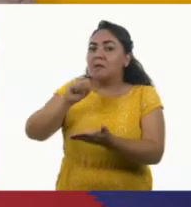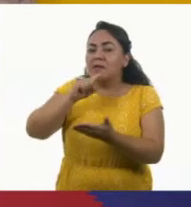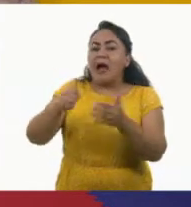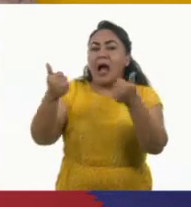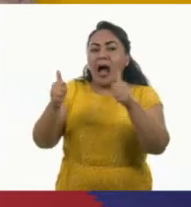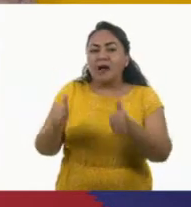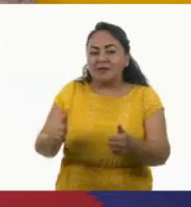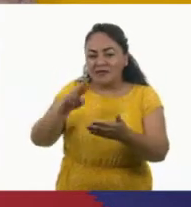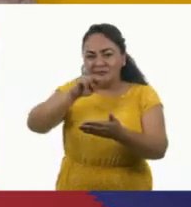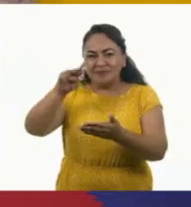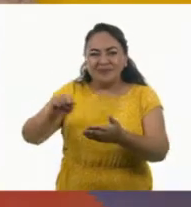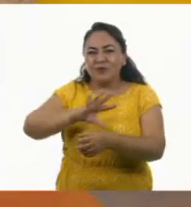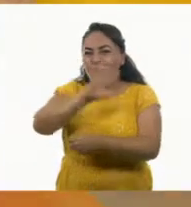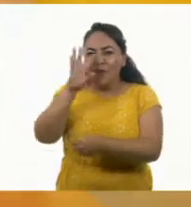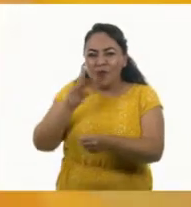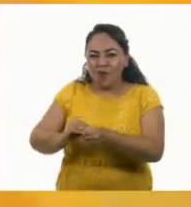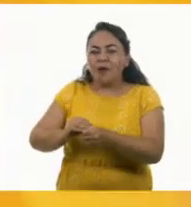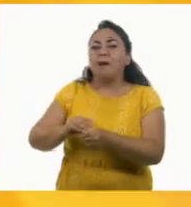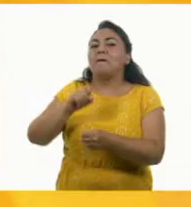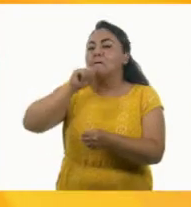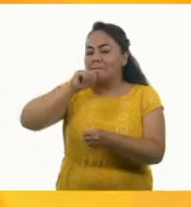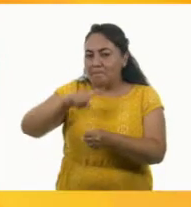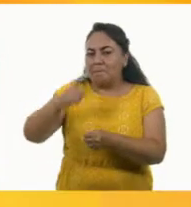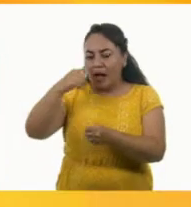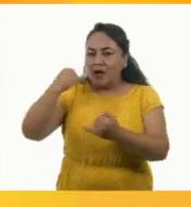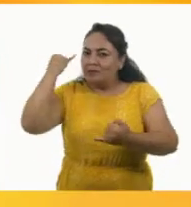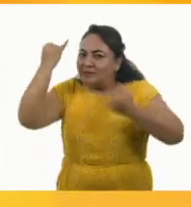plásticas también forman parte importante en el proceso de